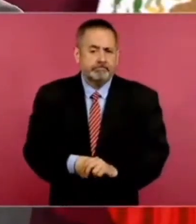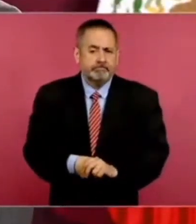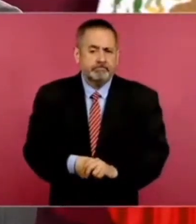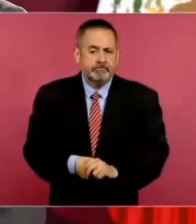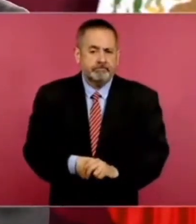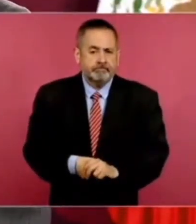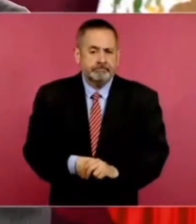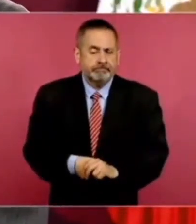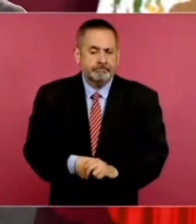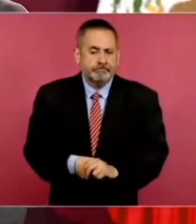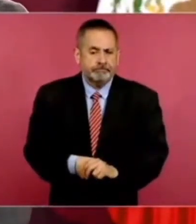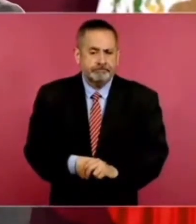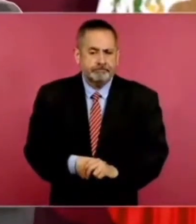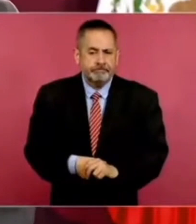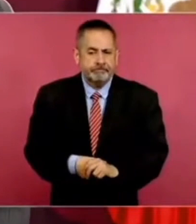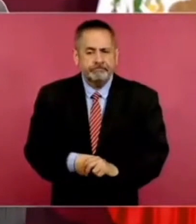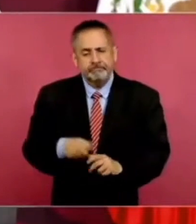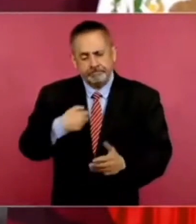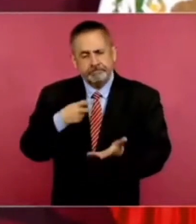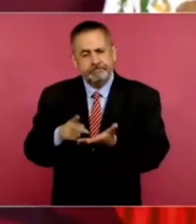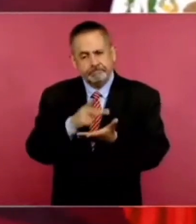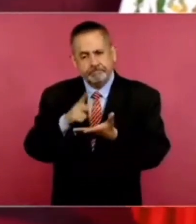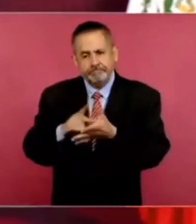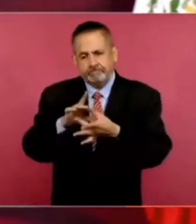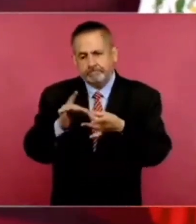hay algo que he mencionado,